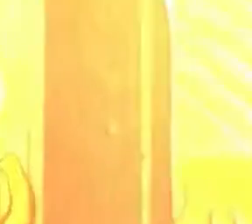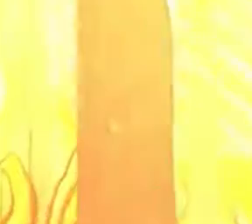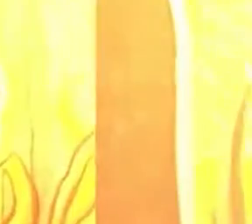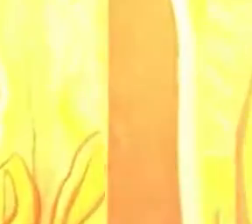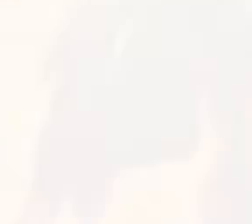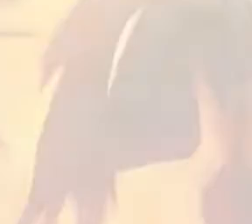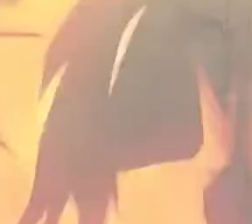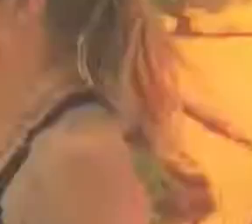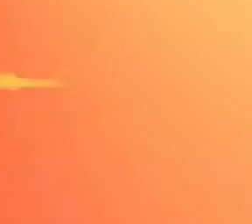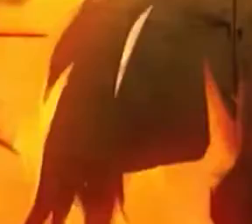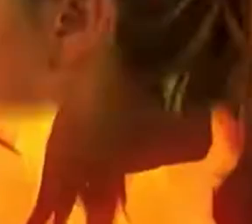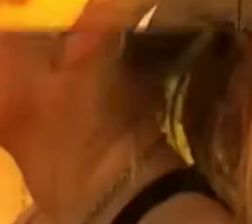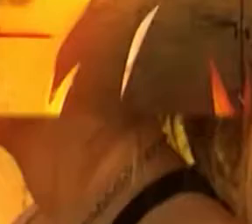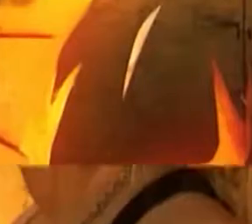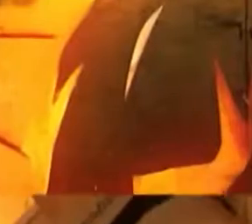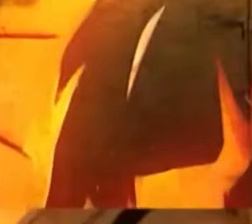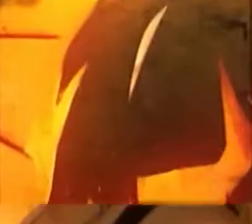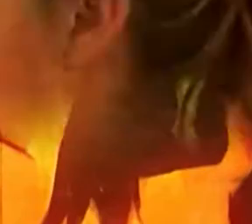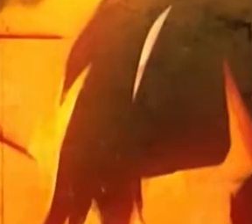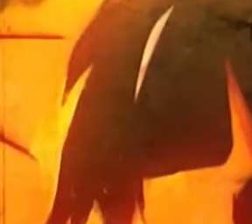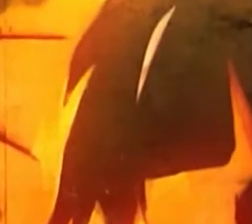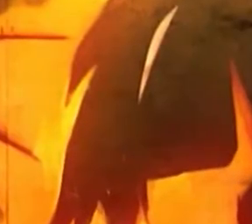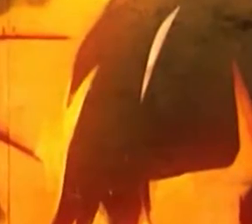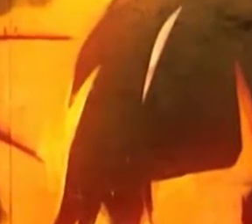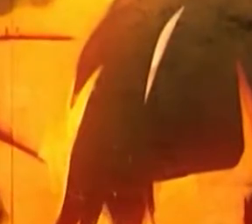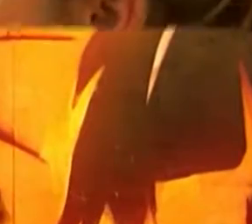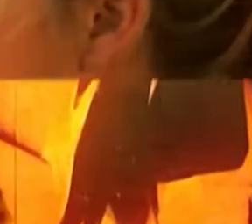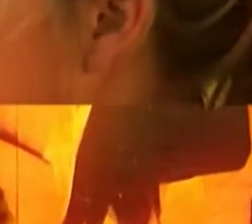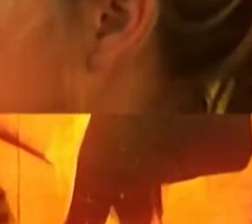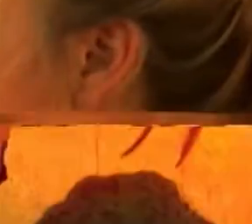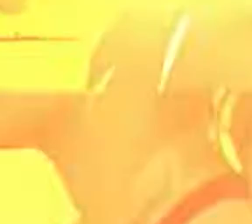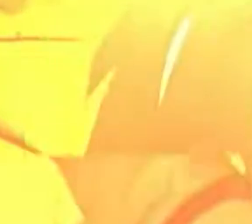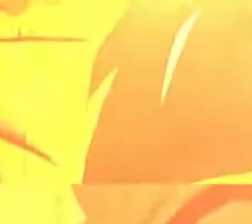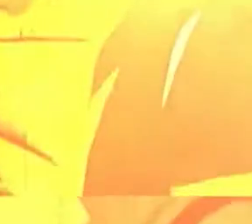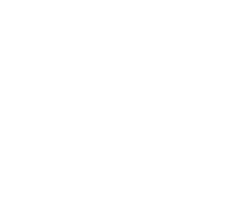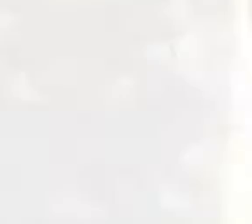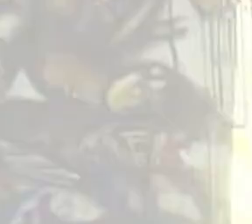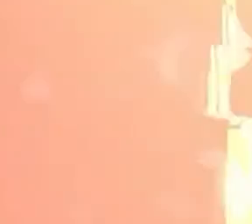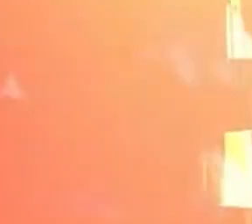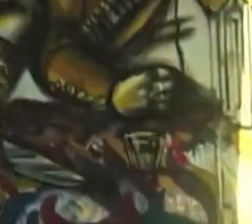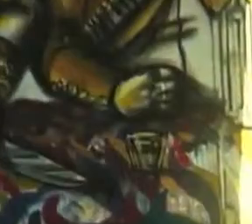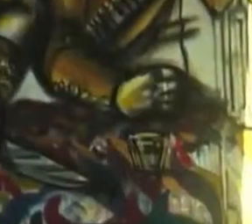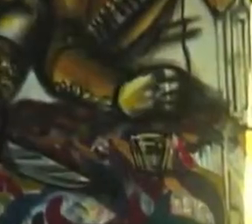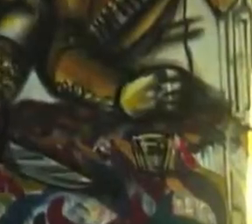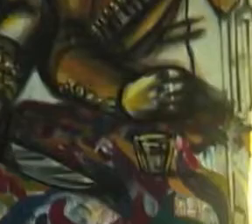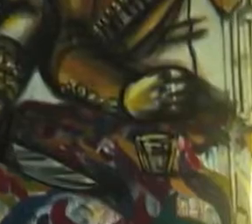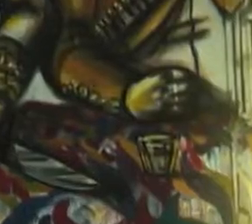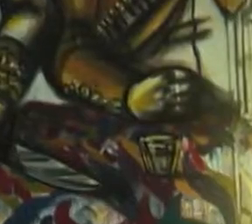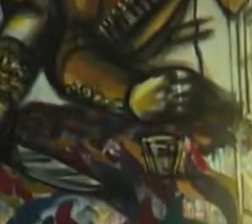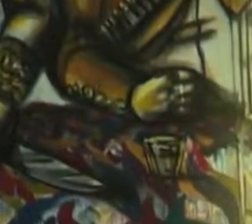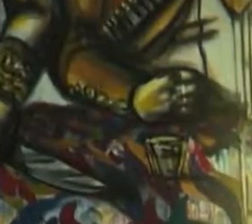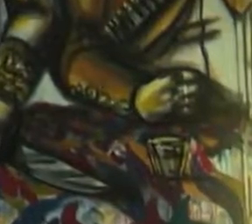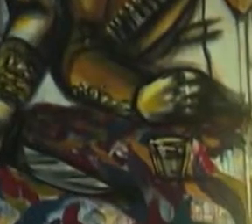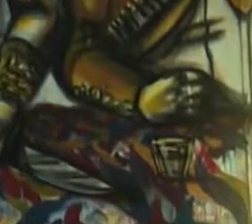Ay, corazón, corazón, corazón. Tus ojos me están llenando solo